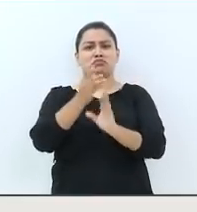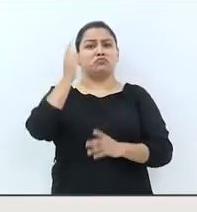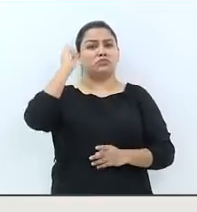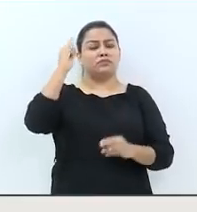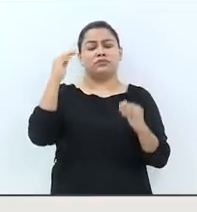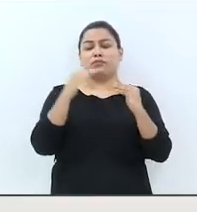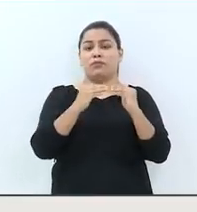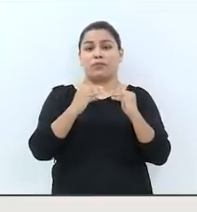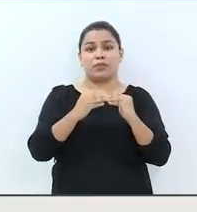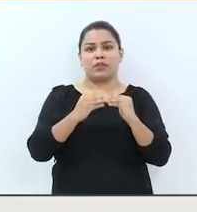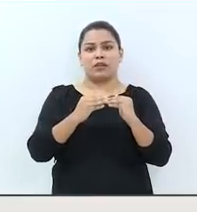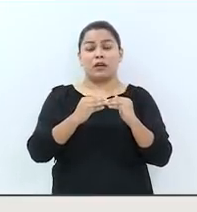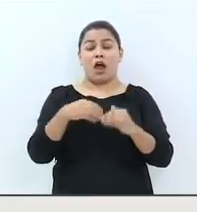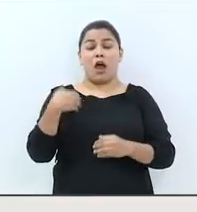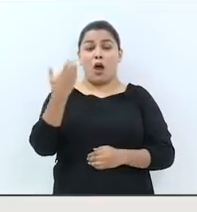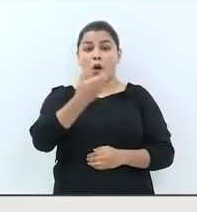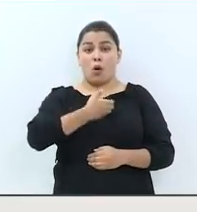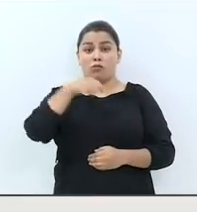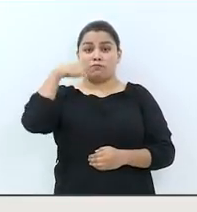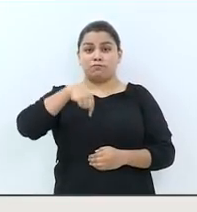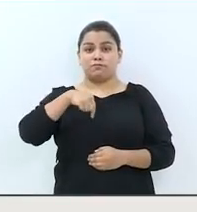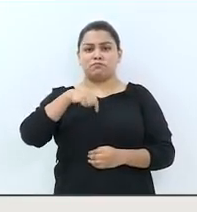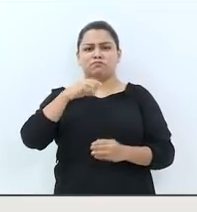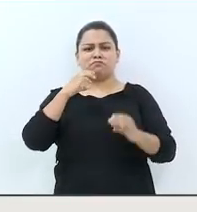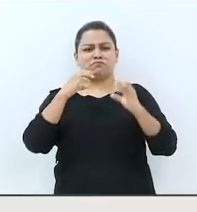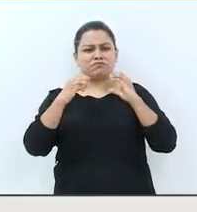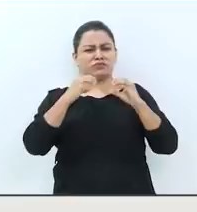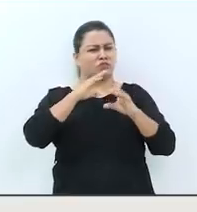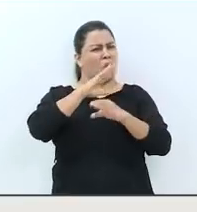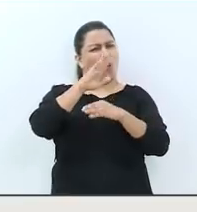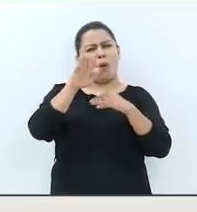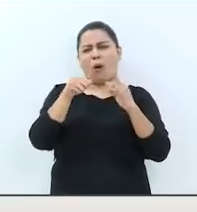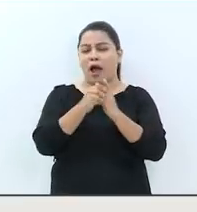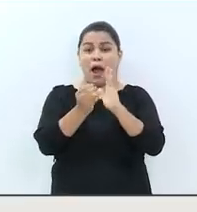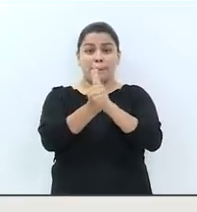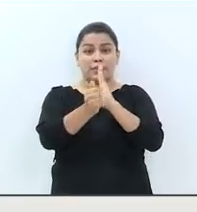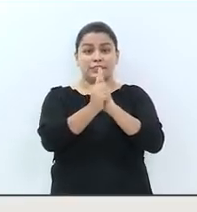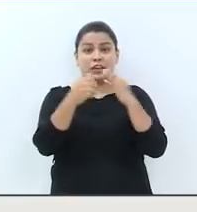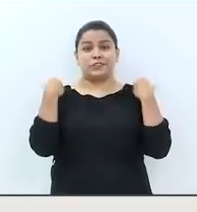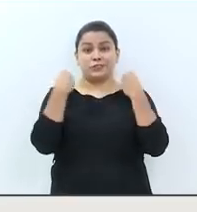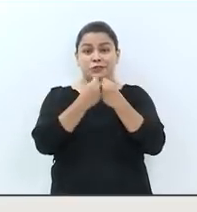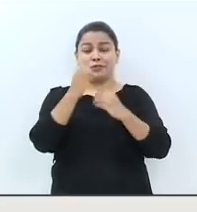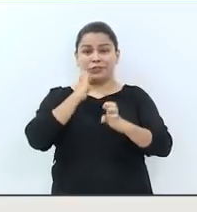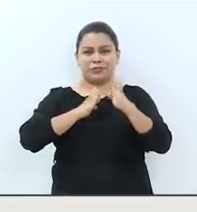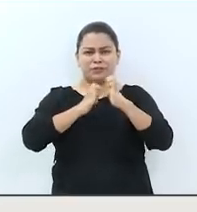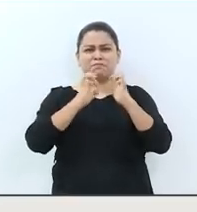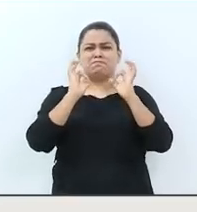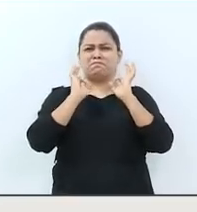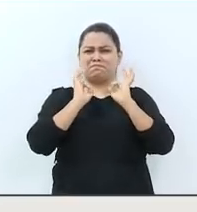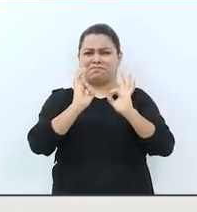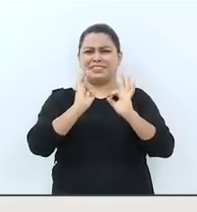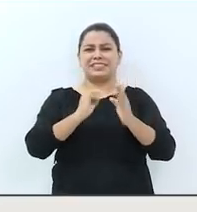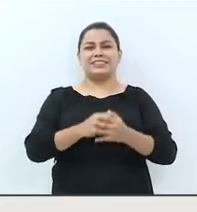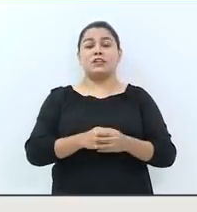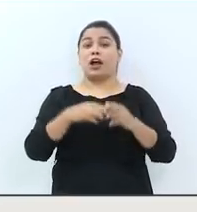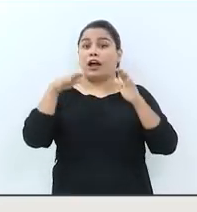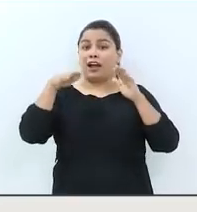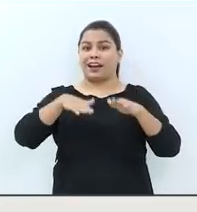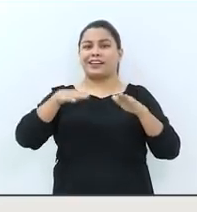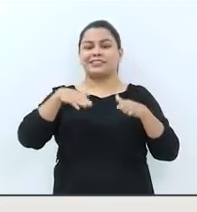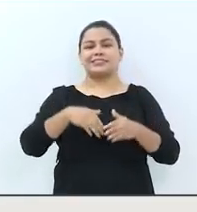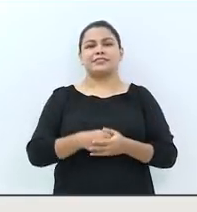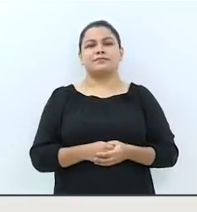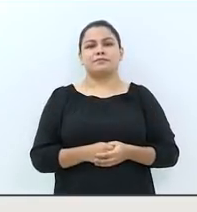por supuesto, vamos a hablar ahora de todas las habilidades socioemocionales. Perfecto, Elsa, muchas